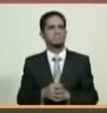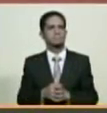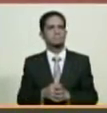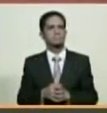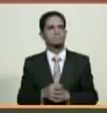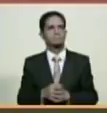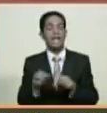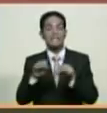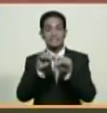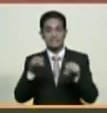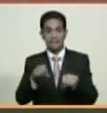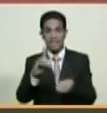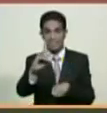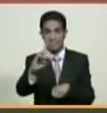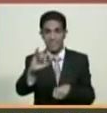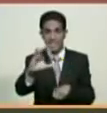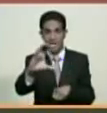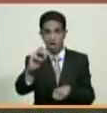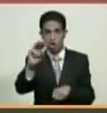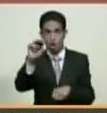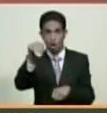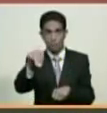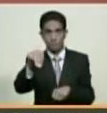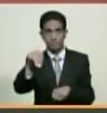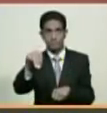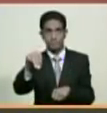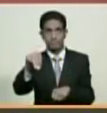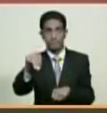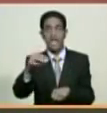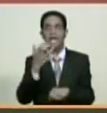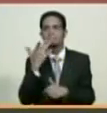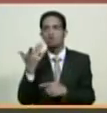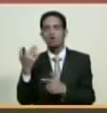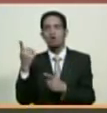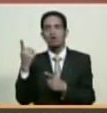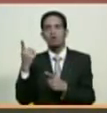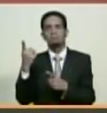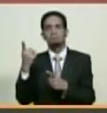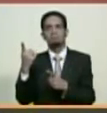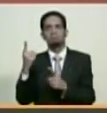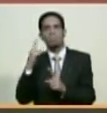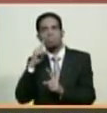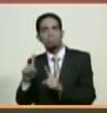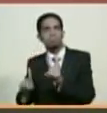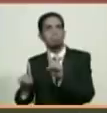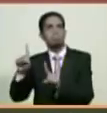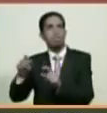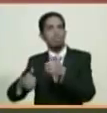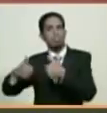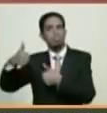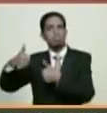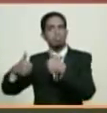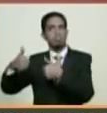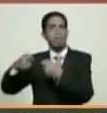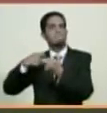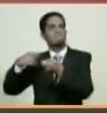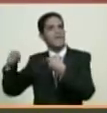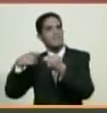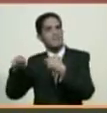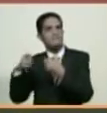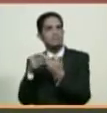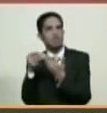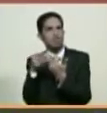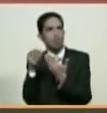sistema DICOM es un sistema para que los privados entre sí participen y se compren y se vendan divisas convertibles.